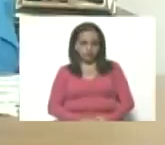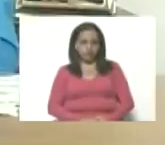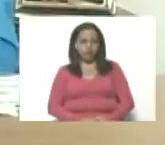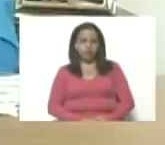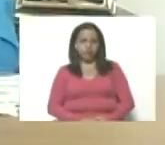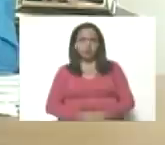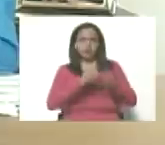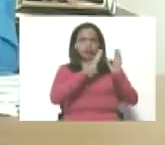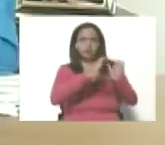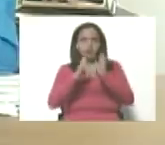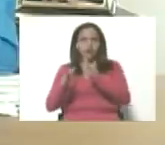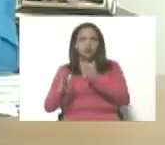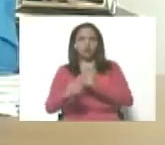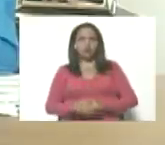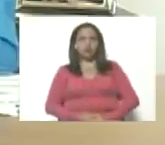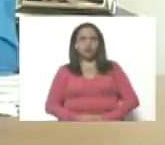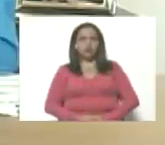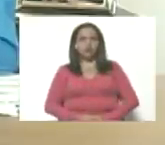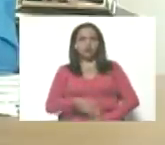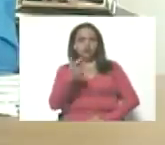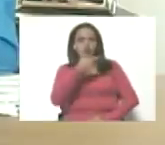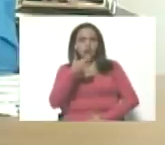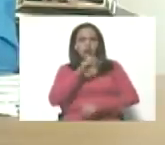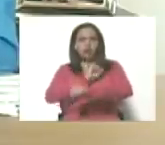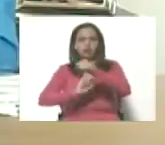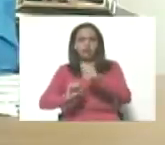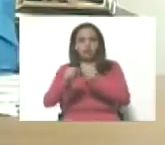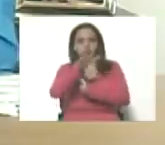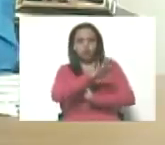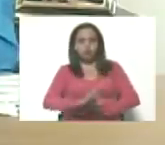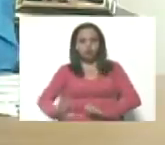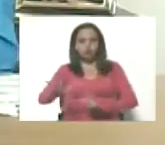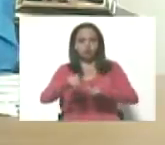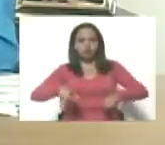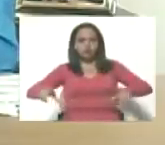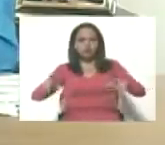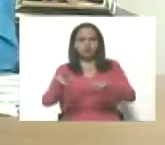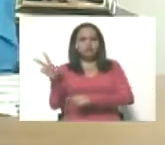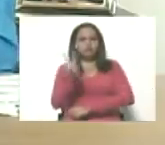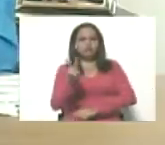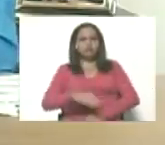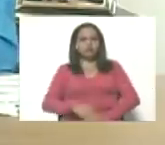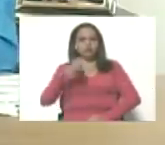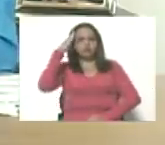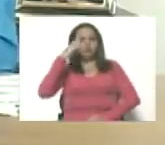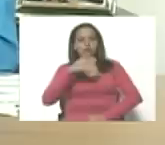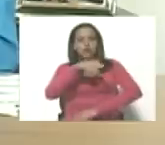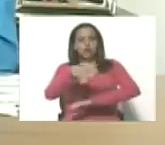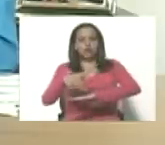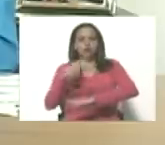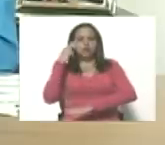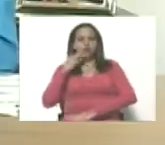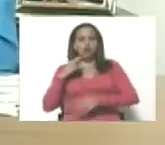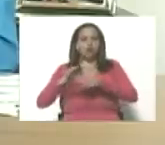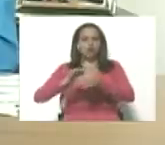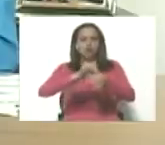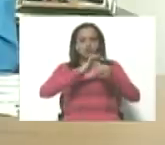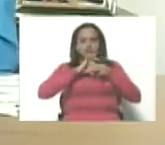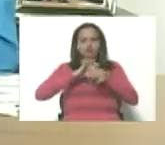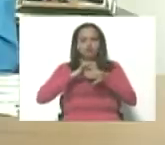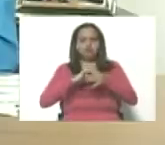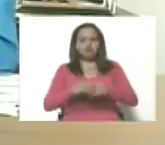Estructura que nos garantiza la defensa de todas las regiones del país. Una Fuerza Armada Nacional Bolivariana